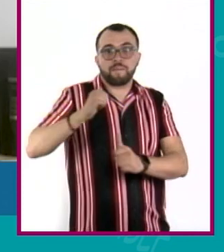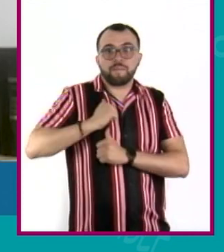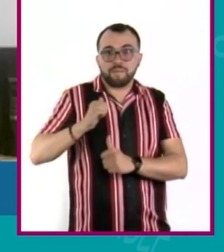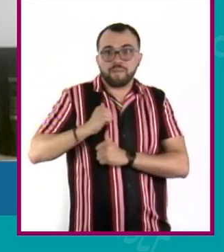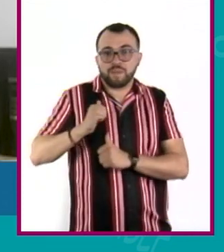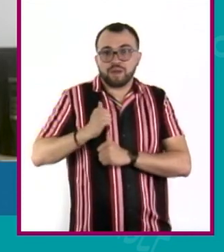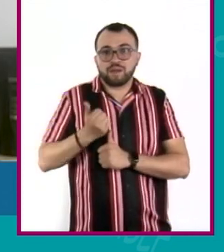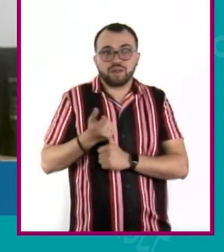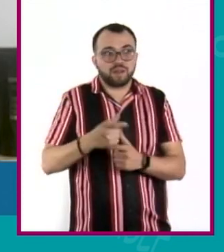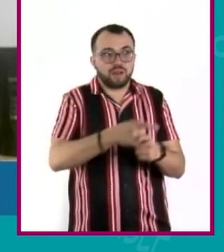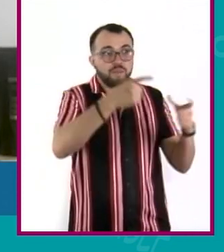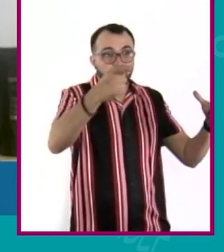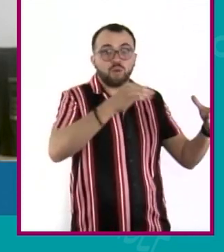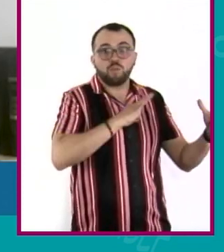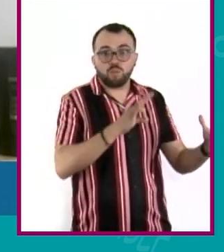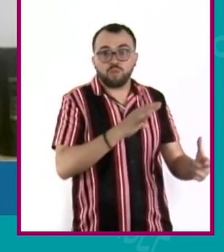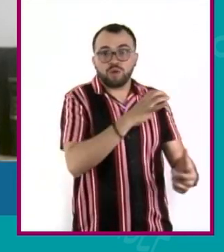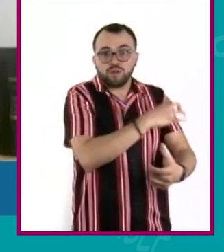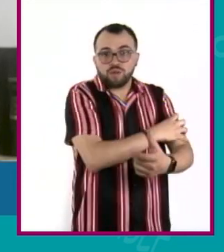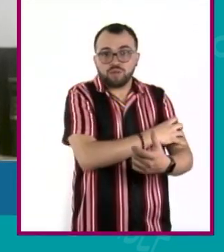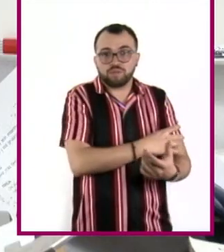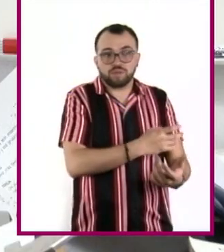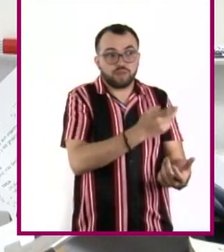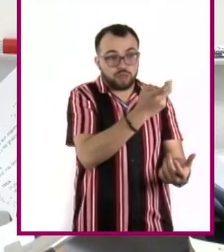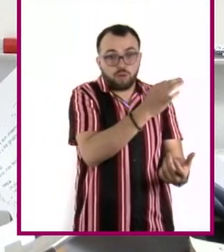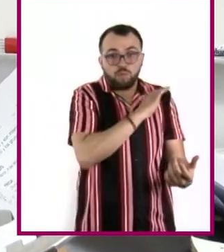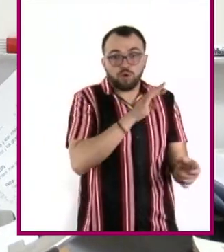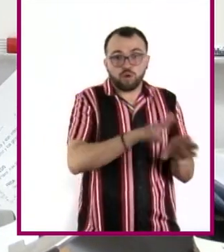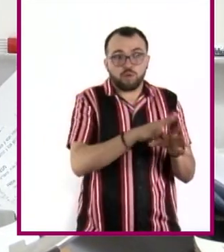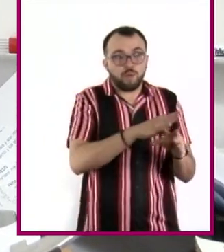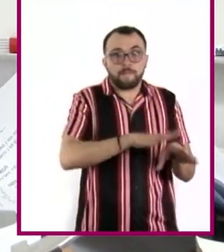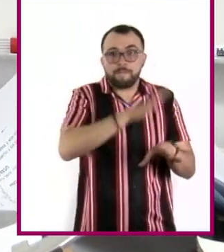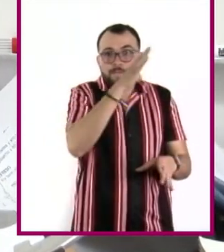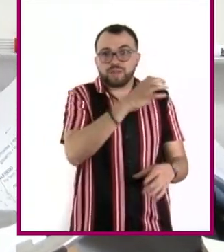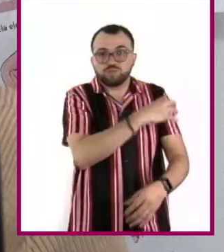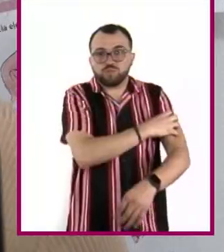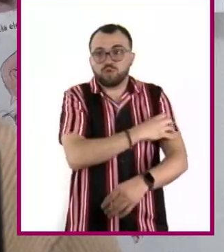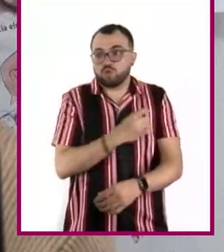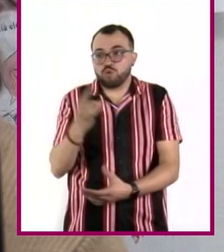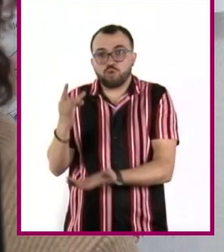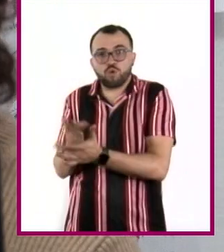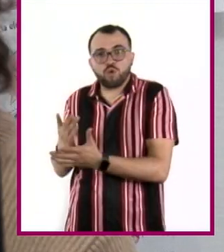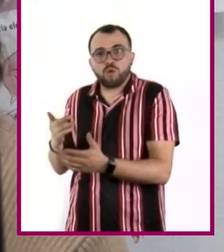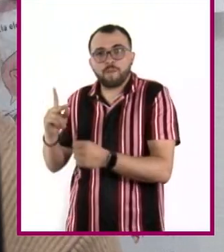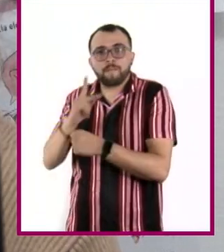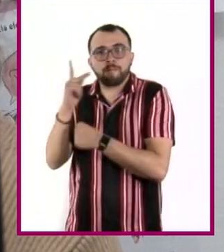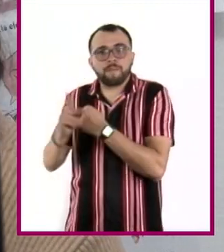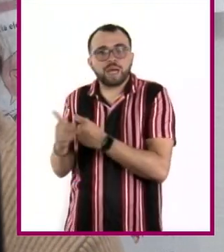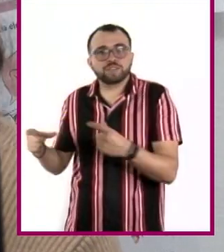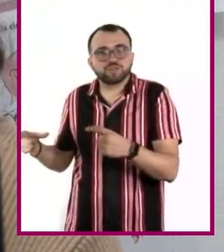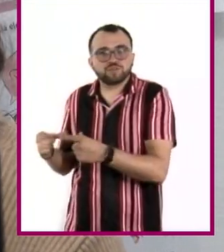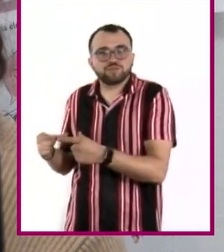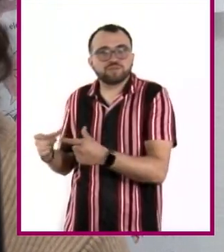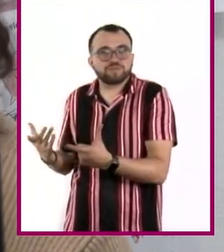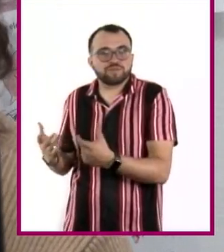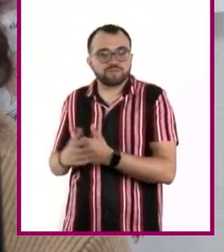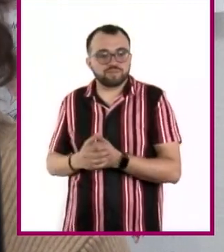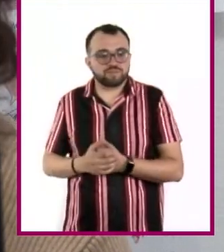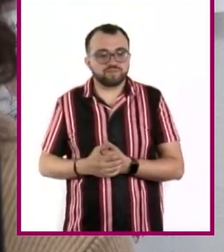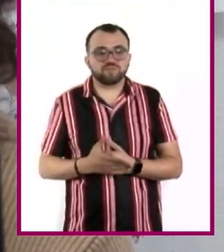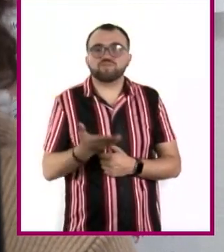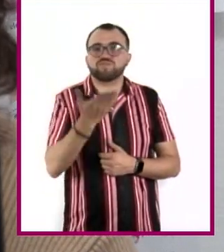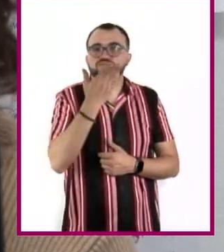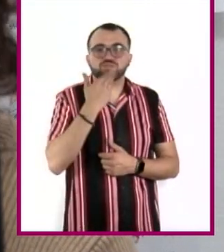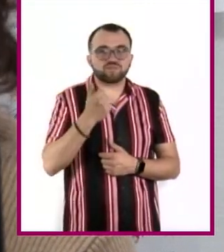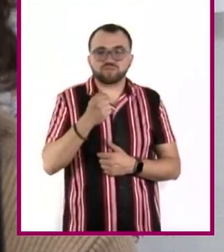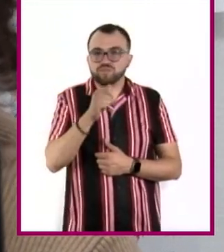puede incluso tener más poder que un estado, que un país. Lo que estoy leyendo aquí es que aún no existe un consenso académico